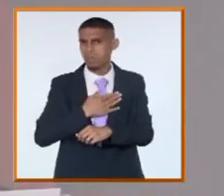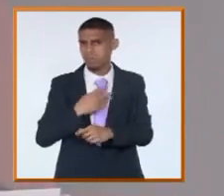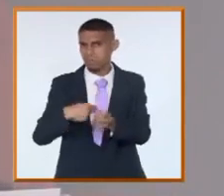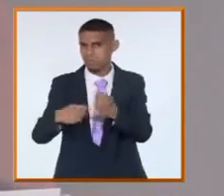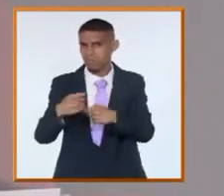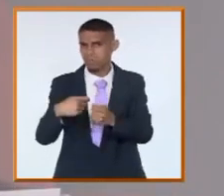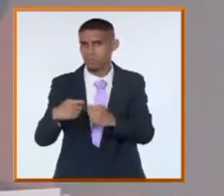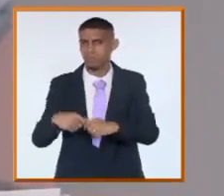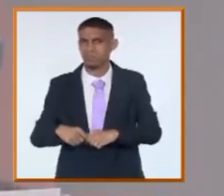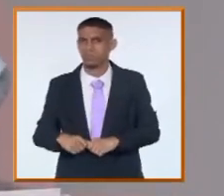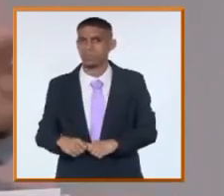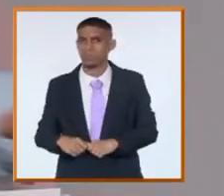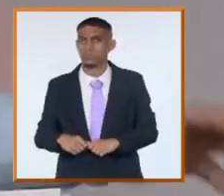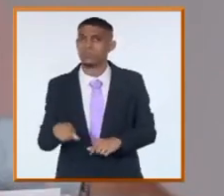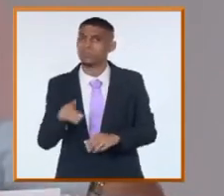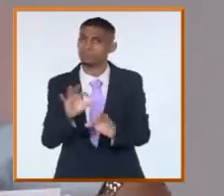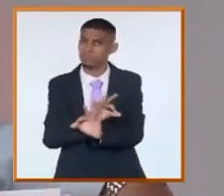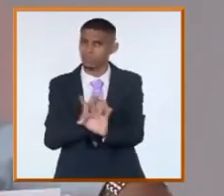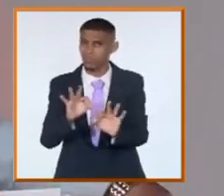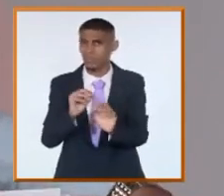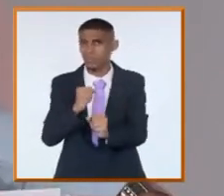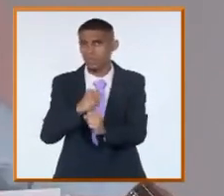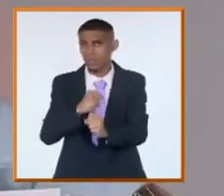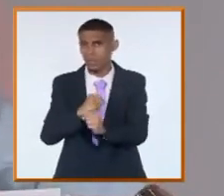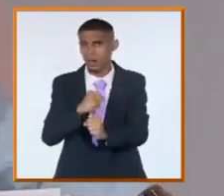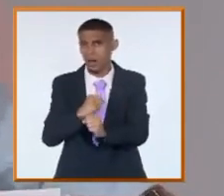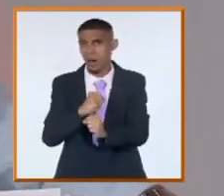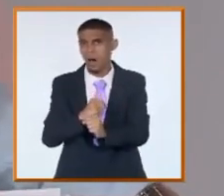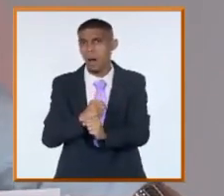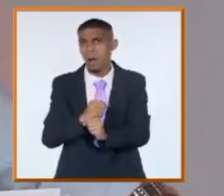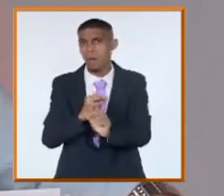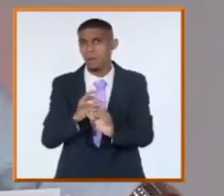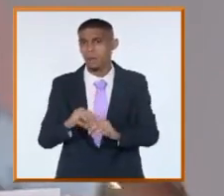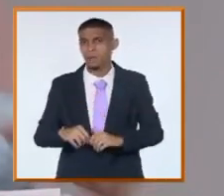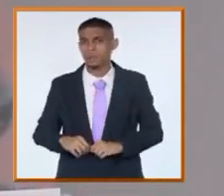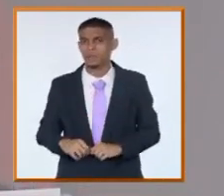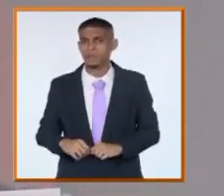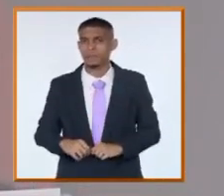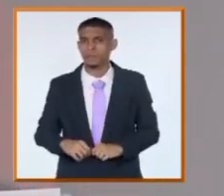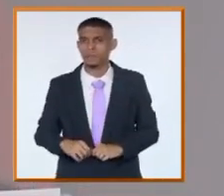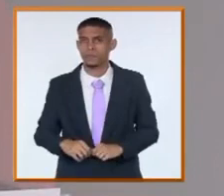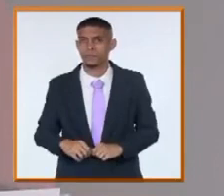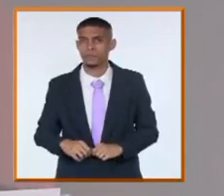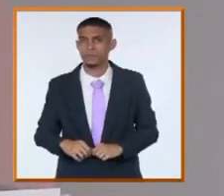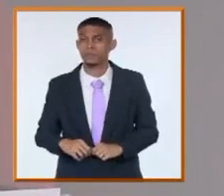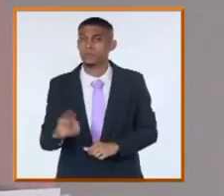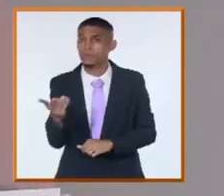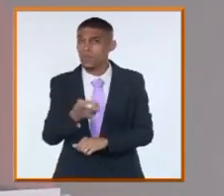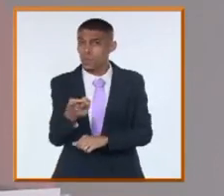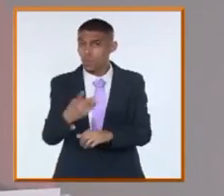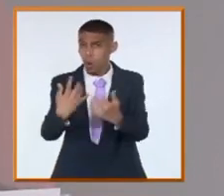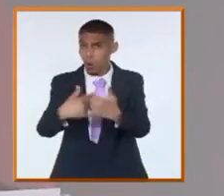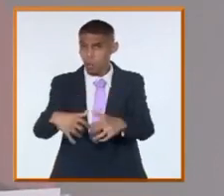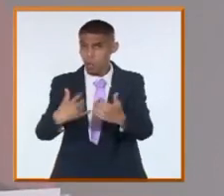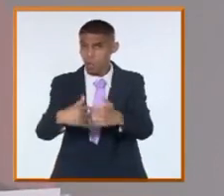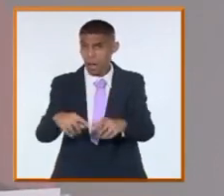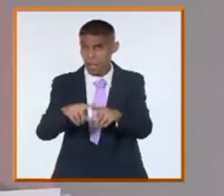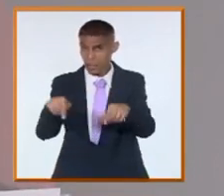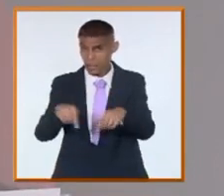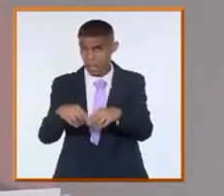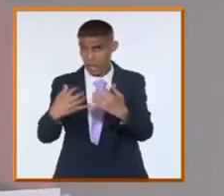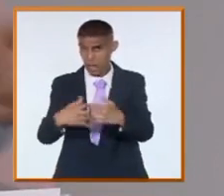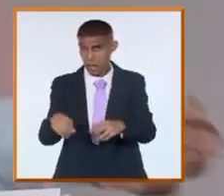proceso y muy eficiente por lo que hablaba de la matriz la matriz energética estas plantas han generado